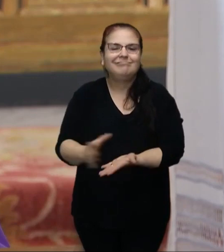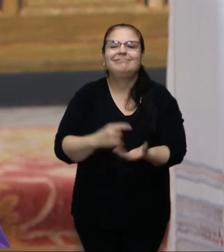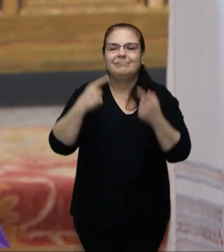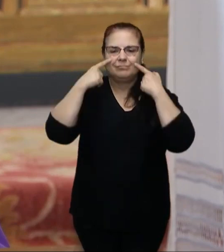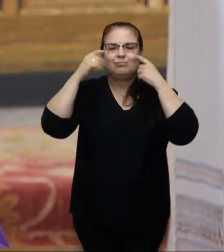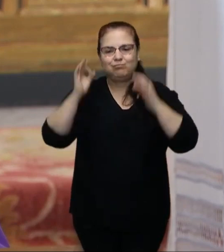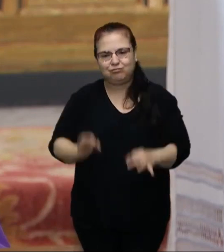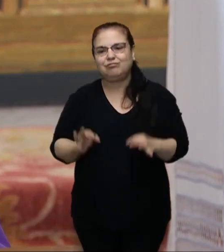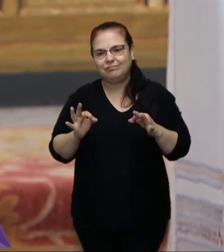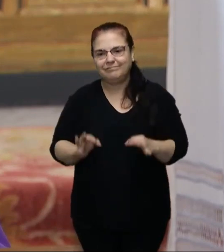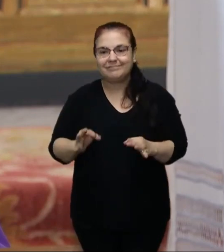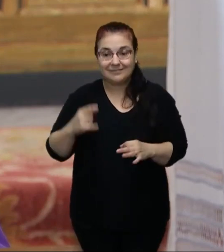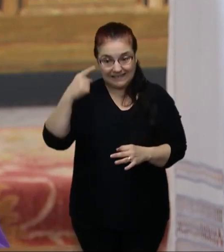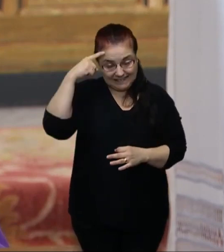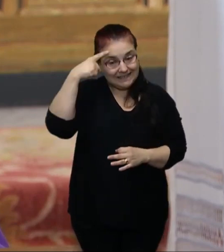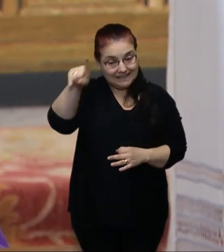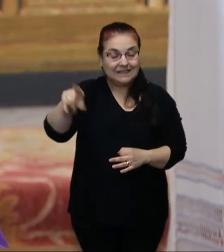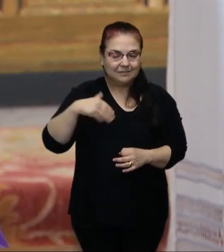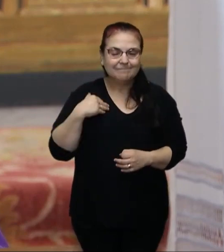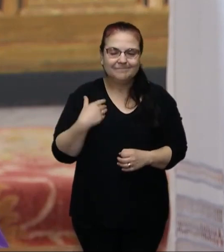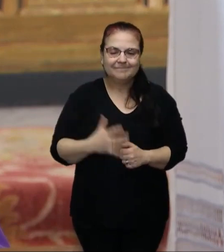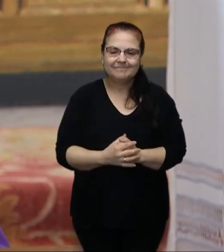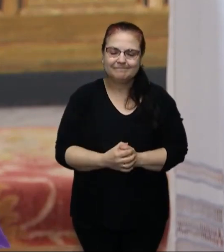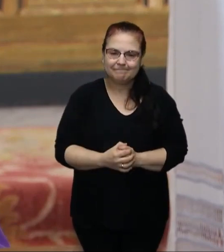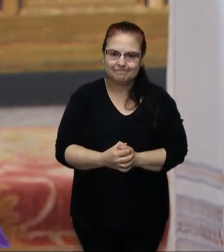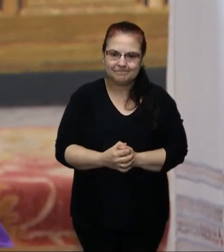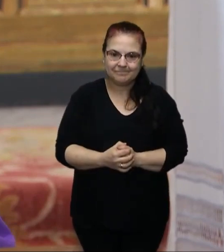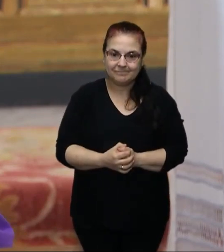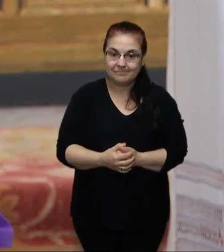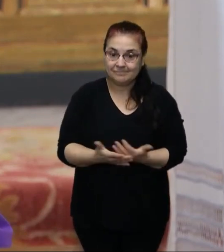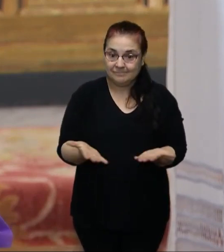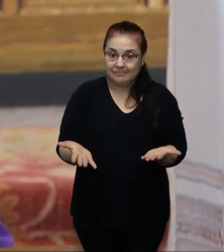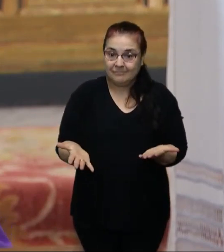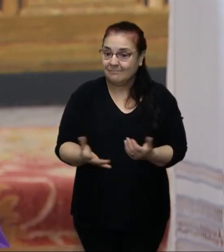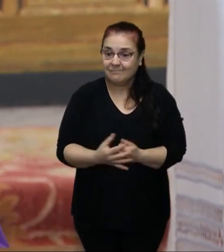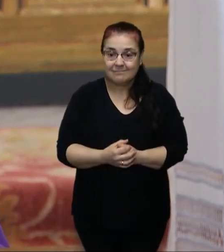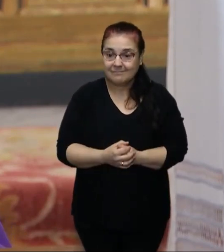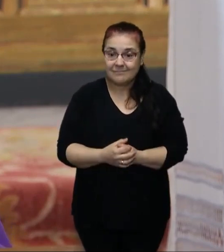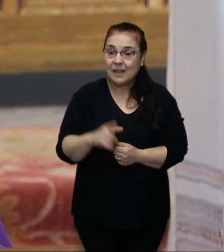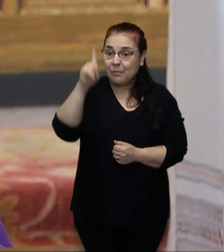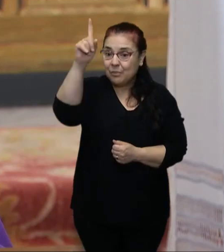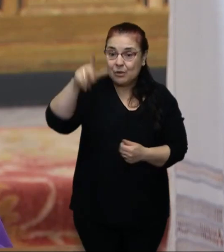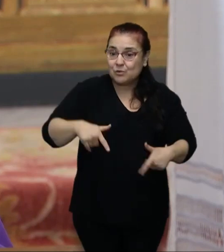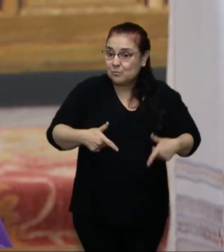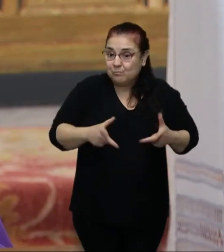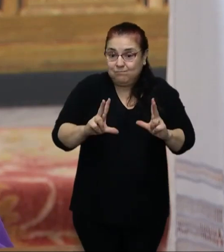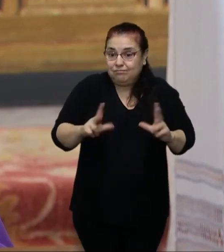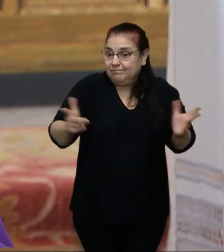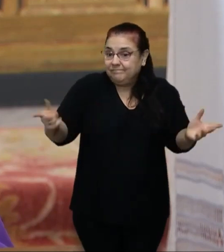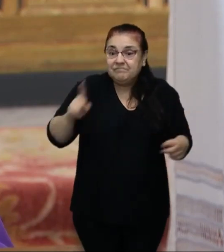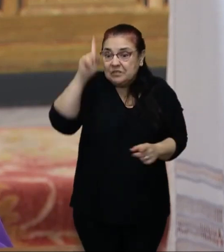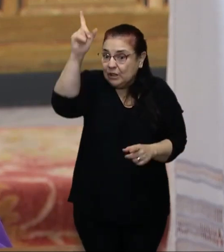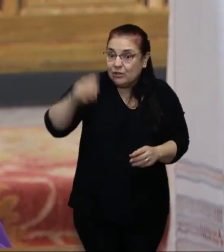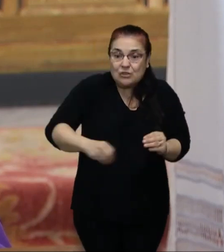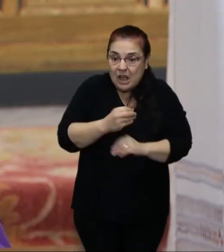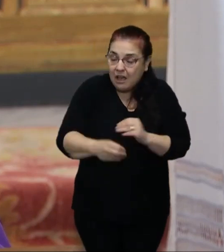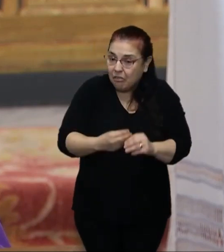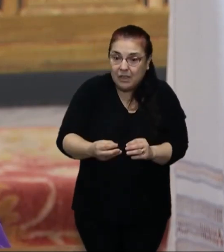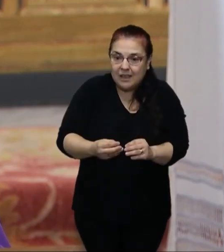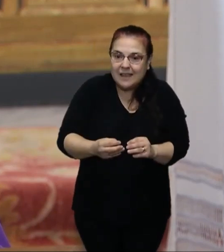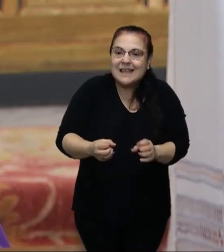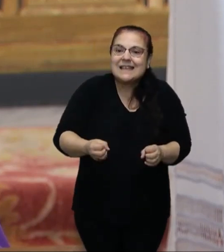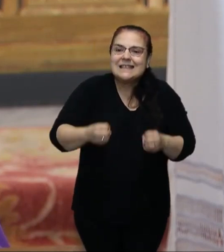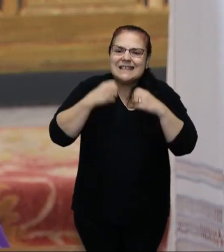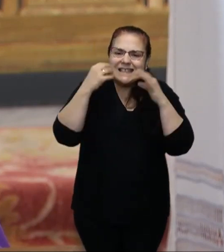seguridad saben que pues lo que Dios permite y lo que Dios hace es siempre